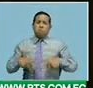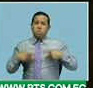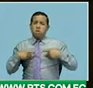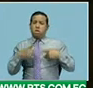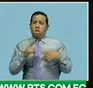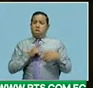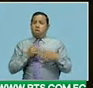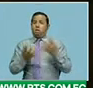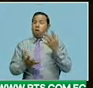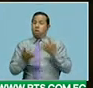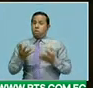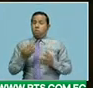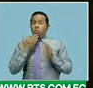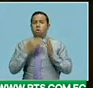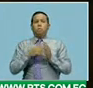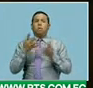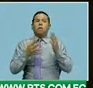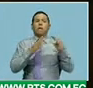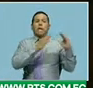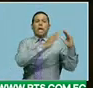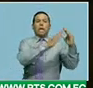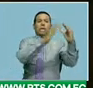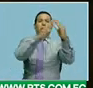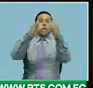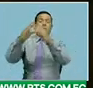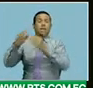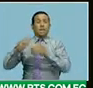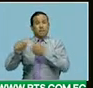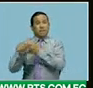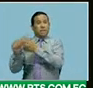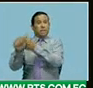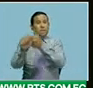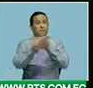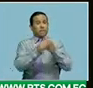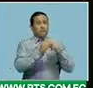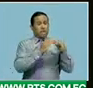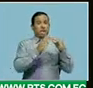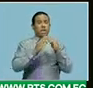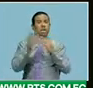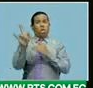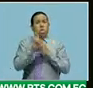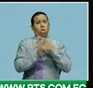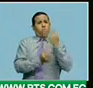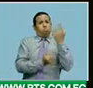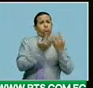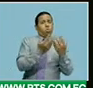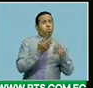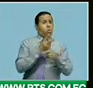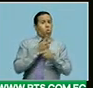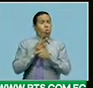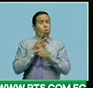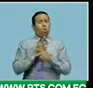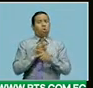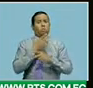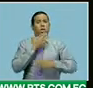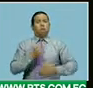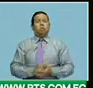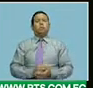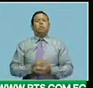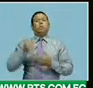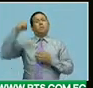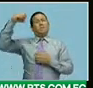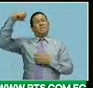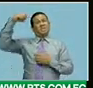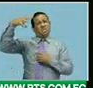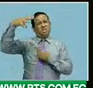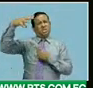riesgo de que se vaya a contaminar viviendas que están en la parte posterior de este incendio. El intenso sol y la dirección